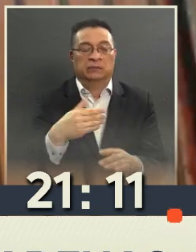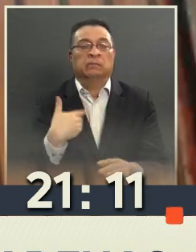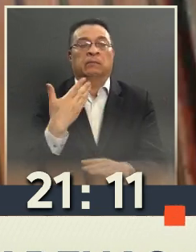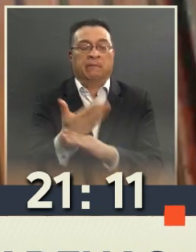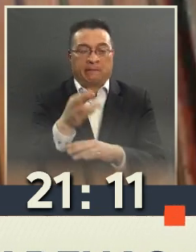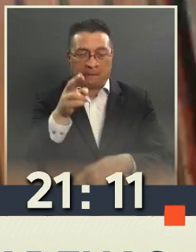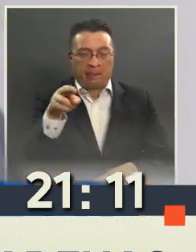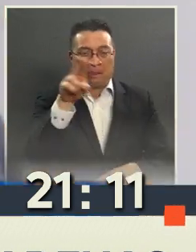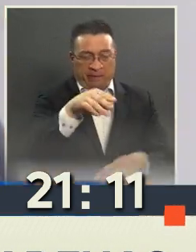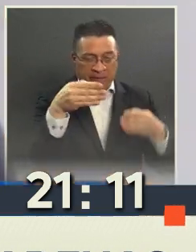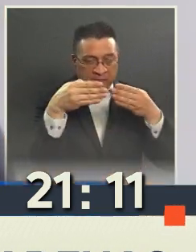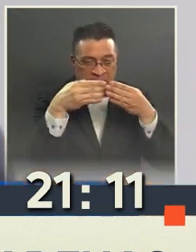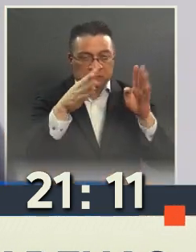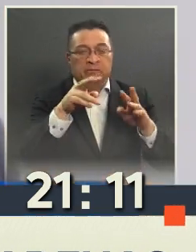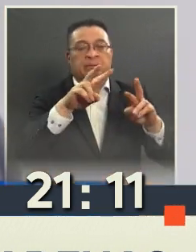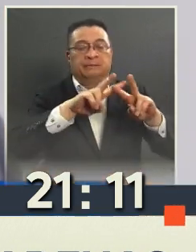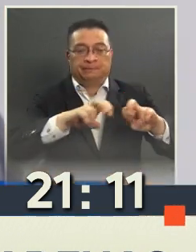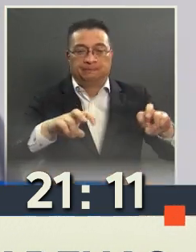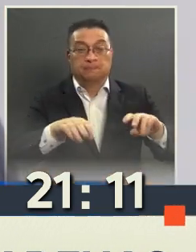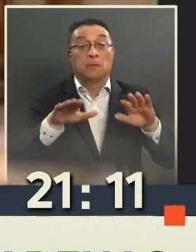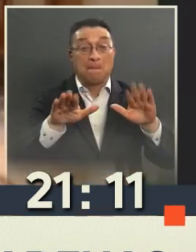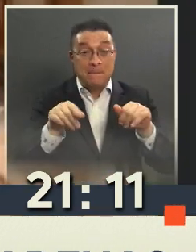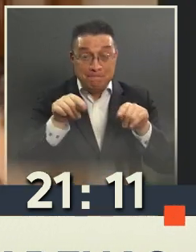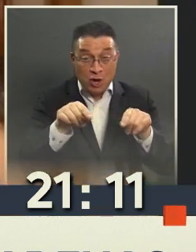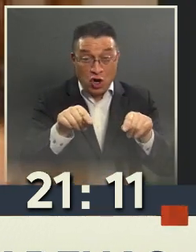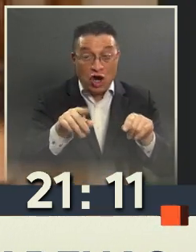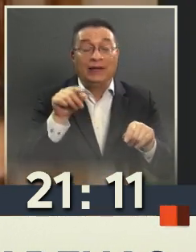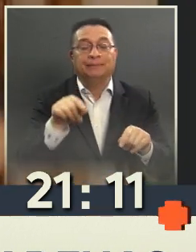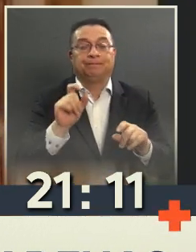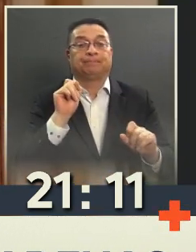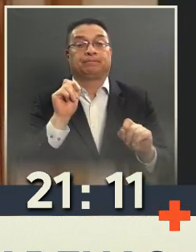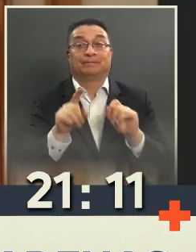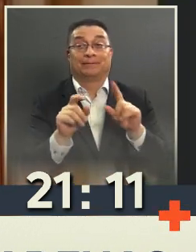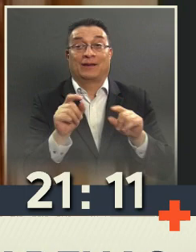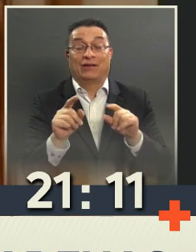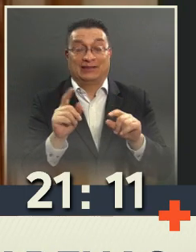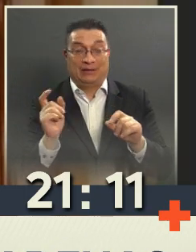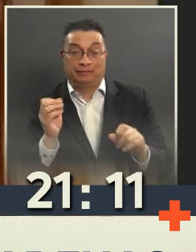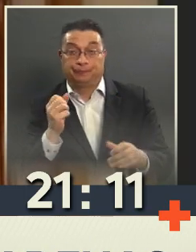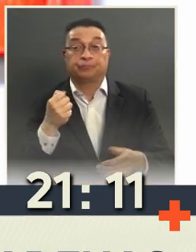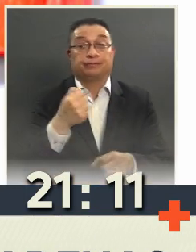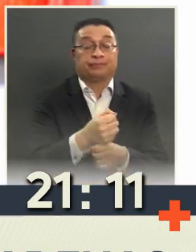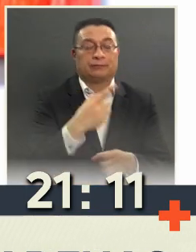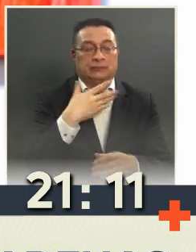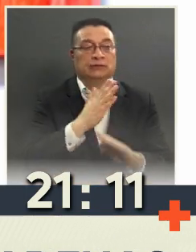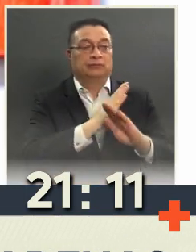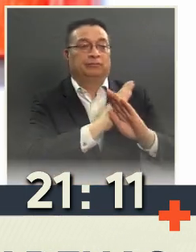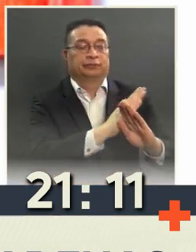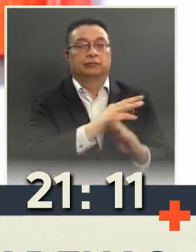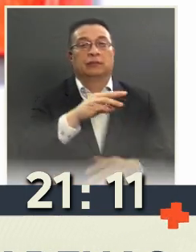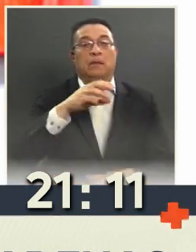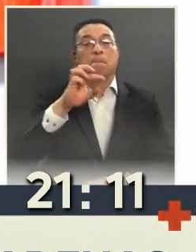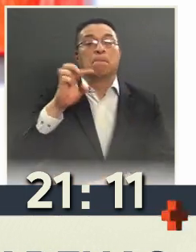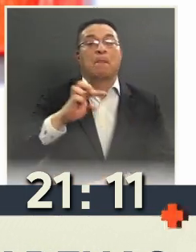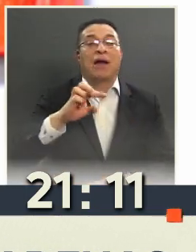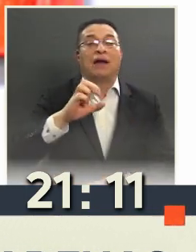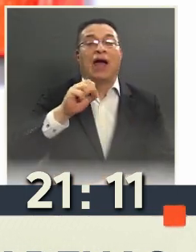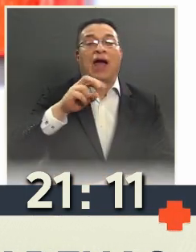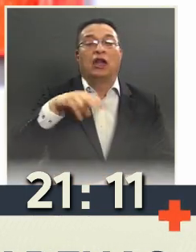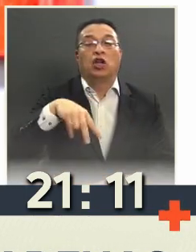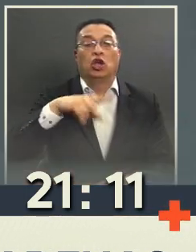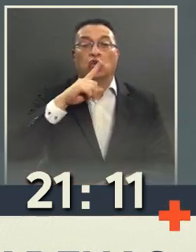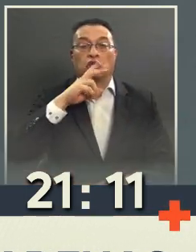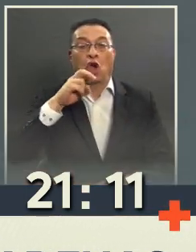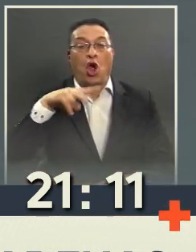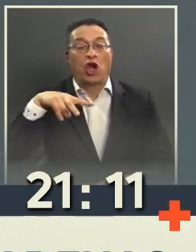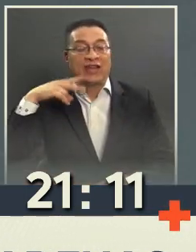la investigación. Misma audiencia en la que la defensa en una arremetida judicial intentará inhabilitar al papá de Antonia Barra como querellante del